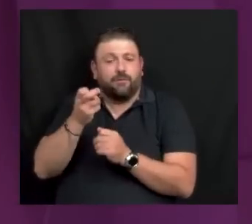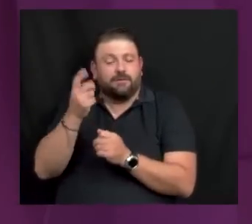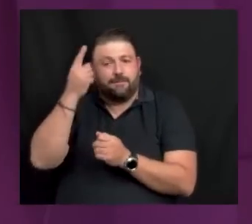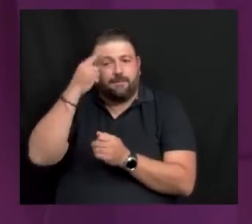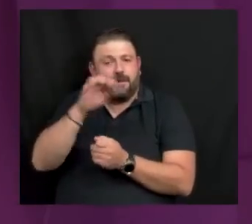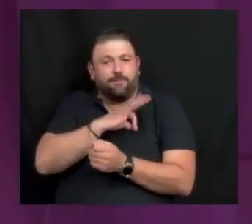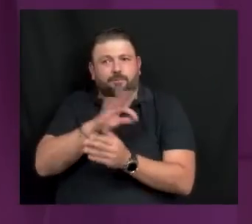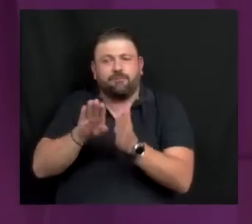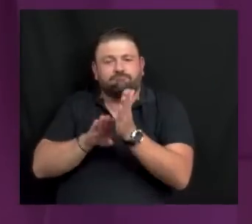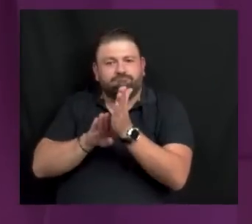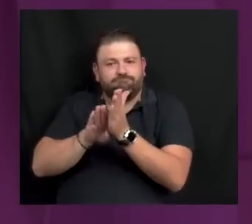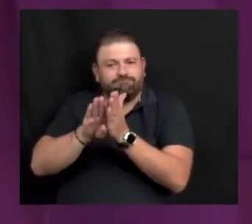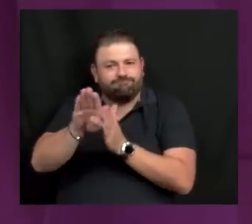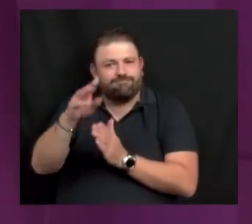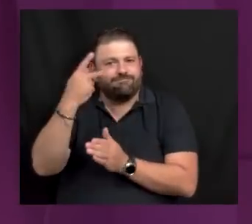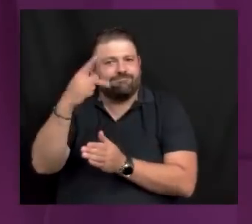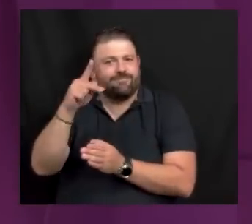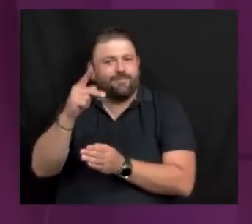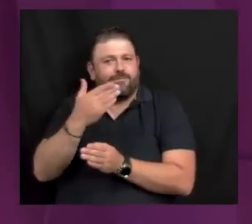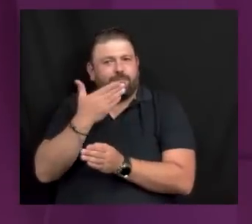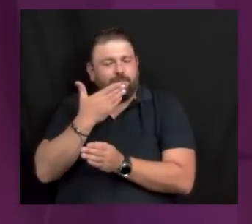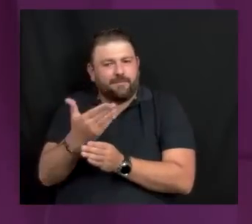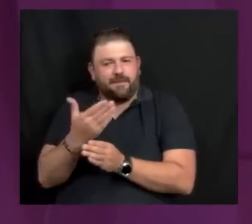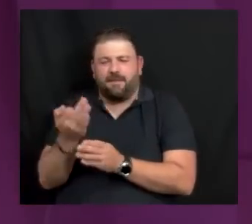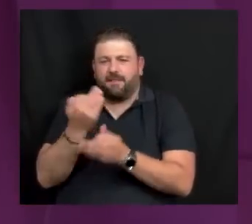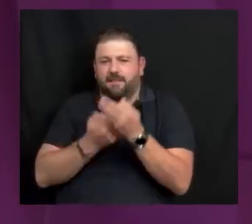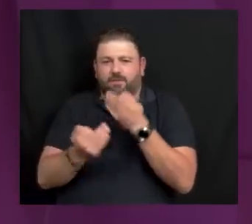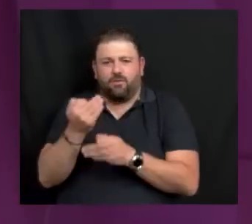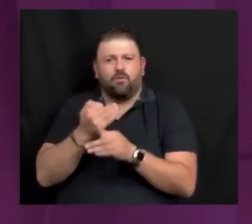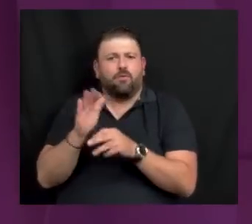en tu vida, de que puedas alcanzar tus metas, pero sobre